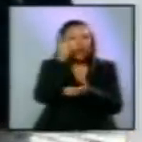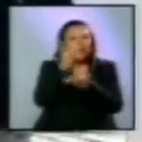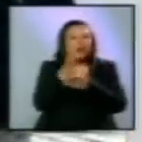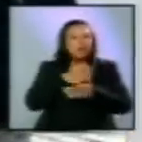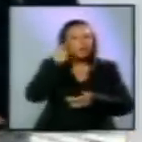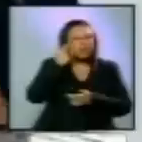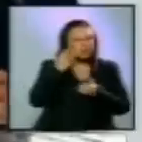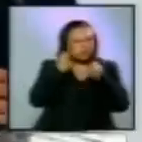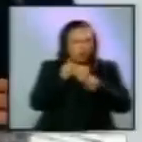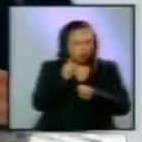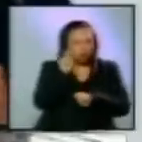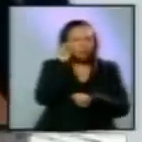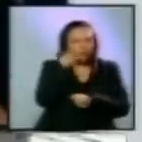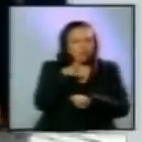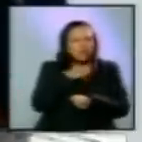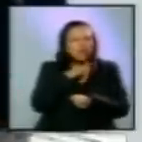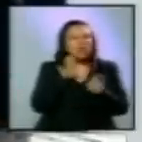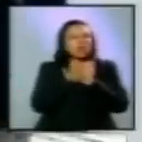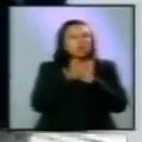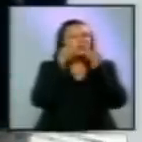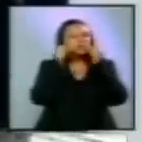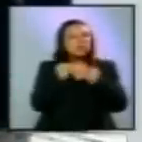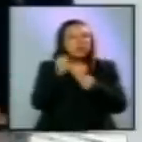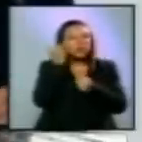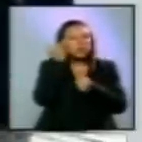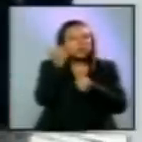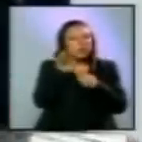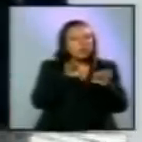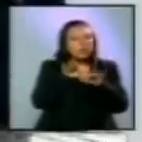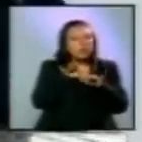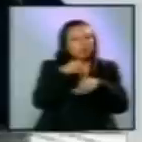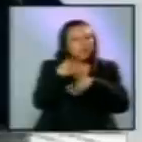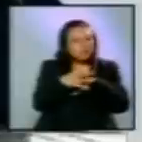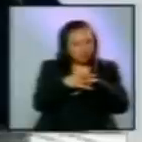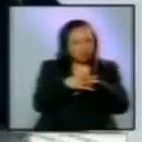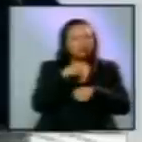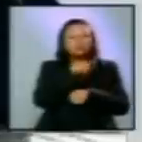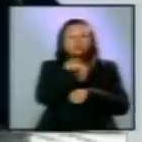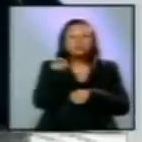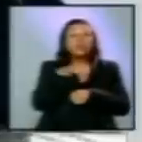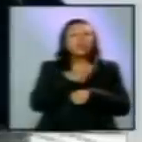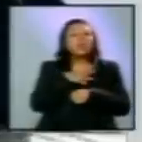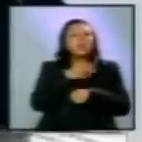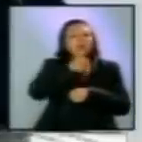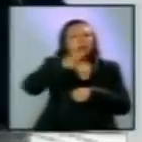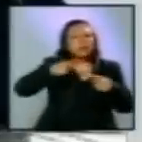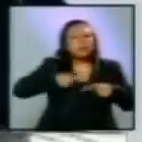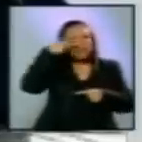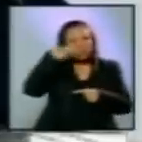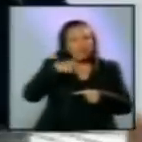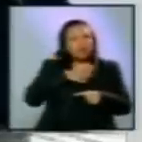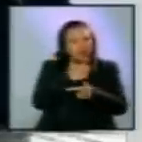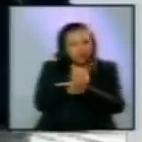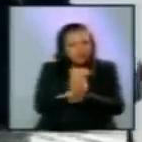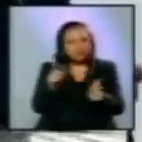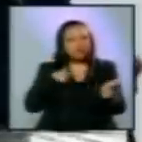las pensiones y este seguro temporal de desempleo, vamos a dar libertad para que cada mexicano se atienda en el